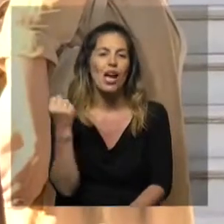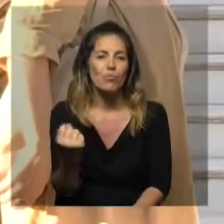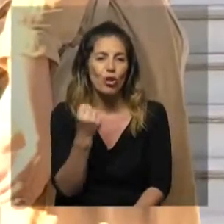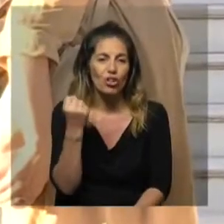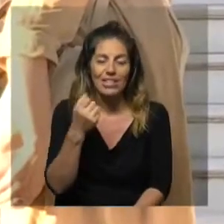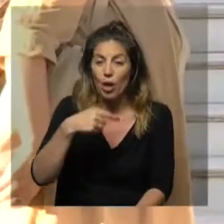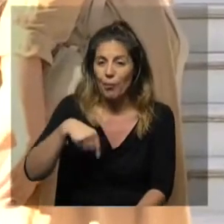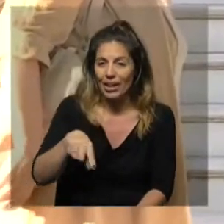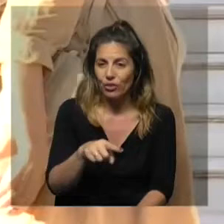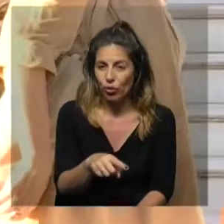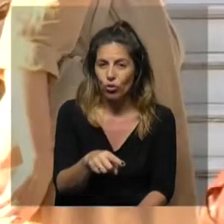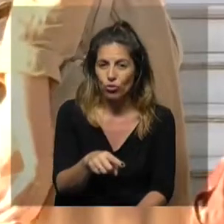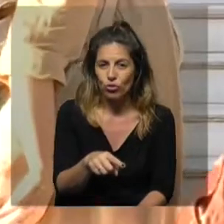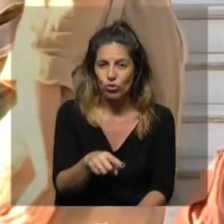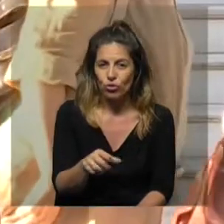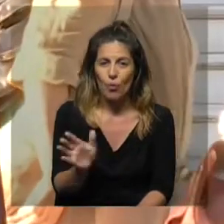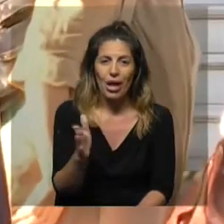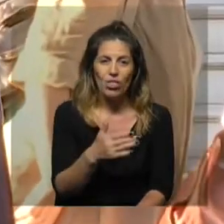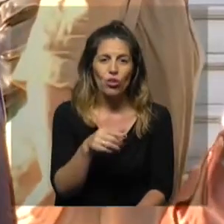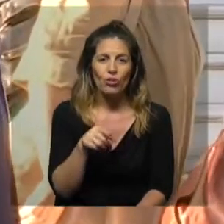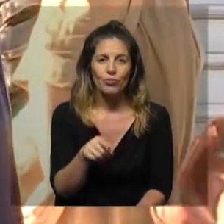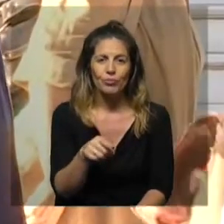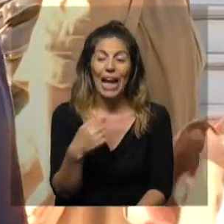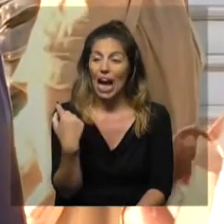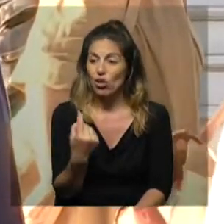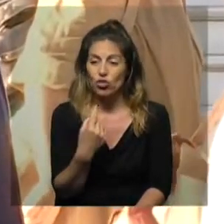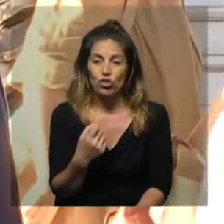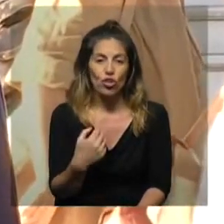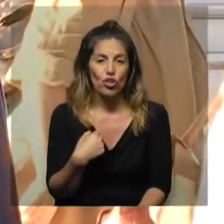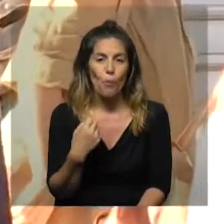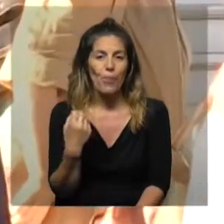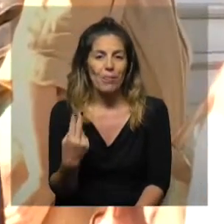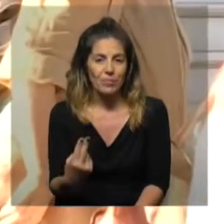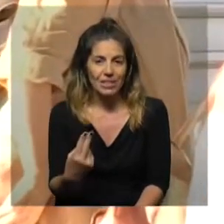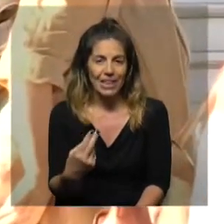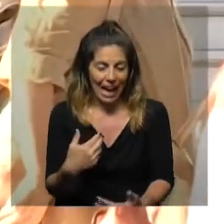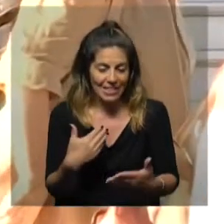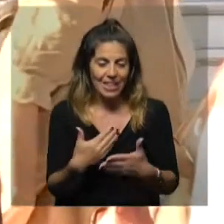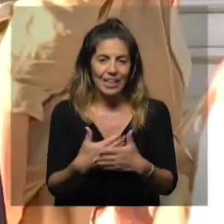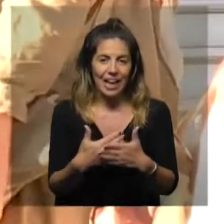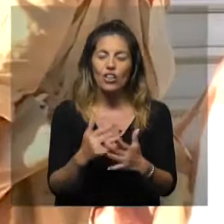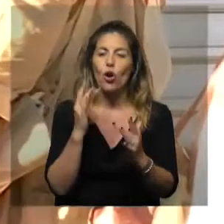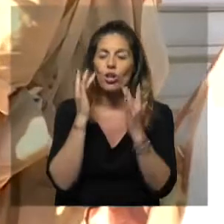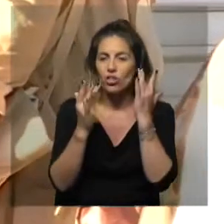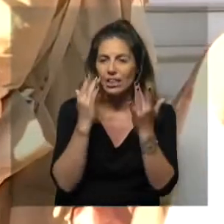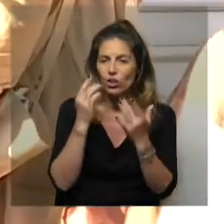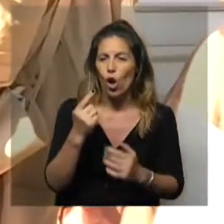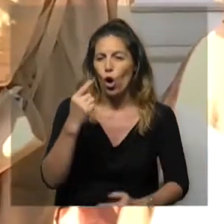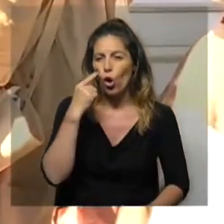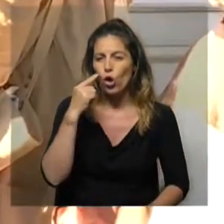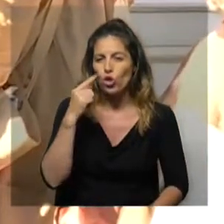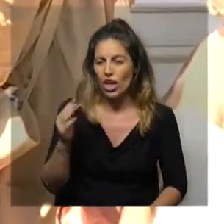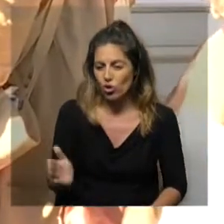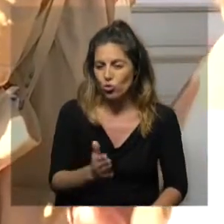todos y que a nosotros nos permite también acercarnos a los artistas conocer su